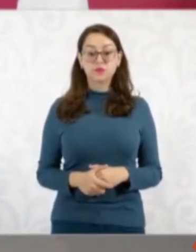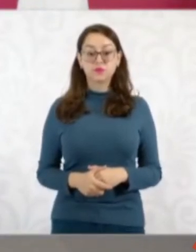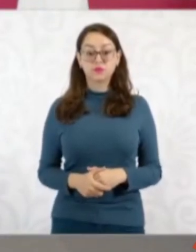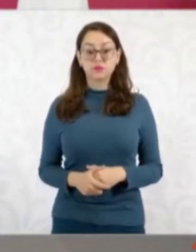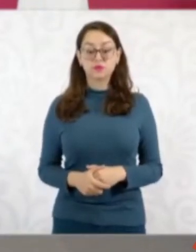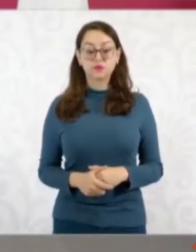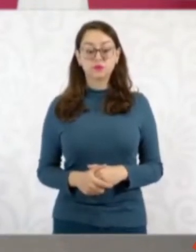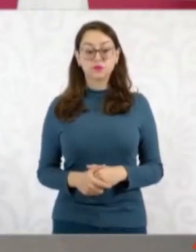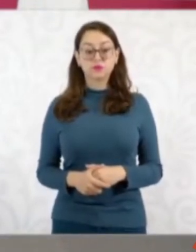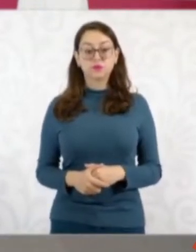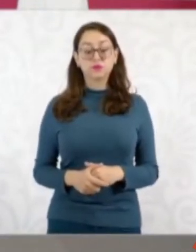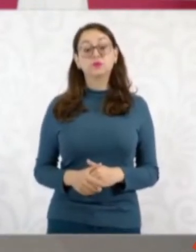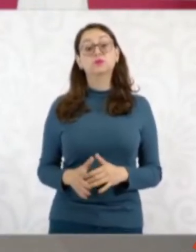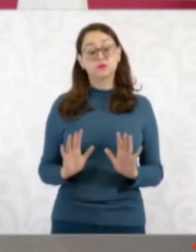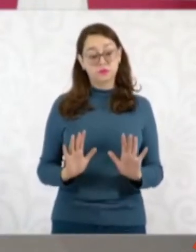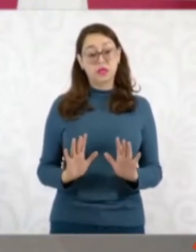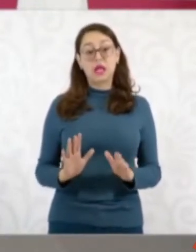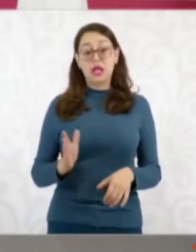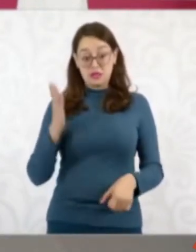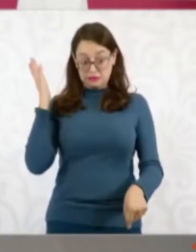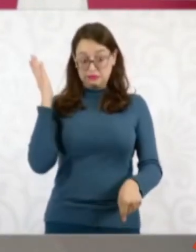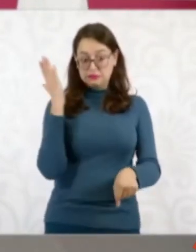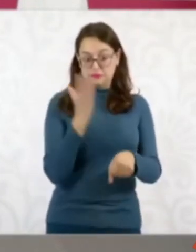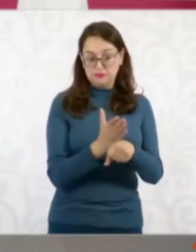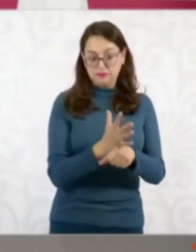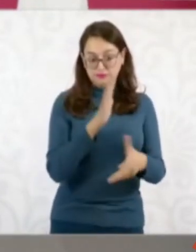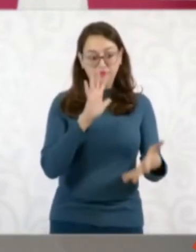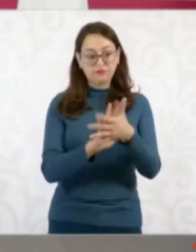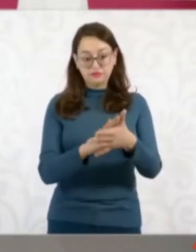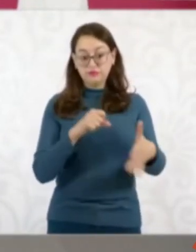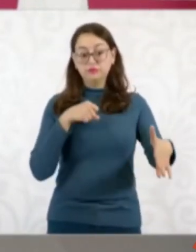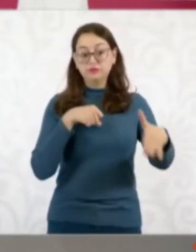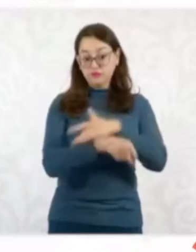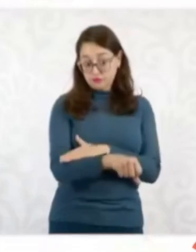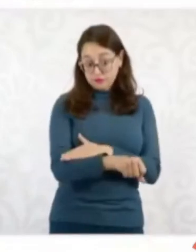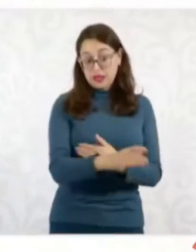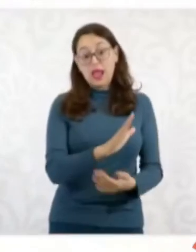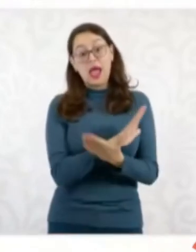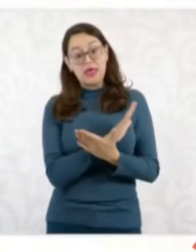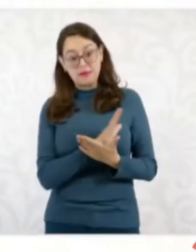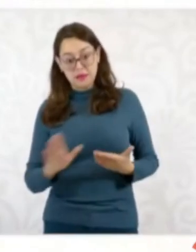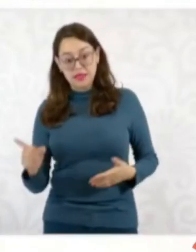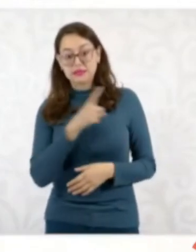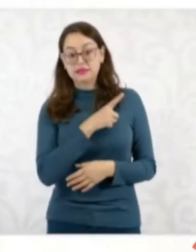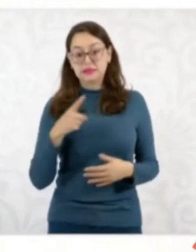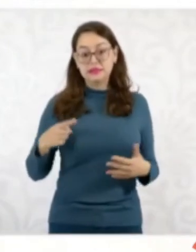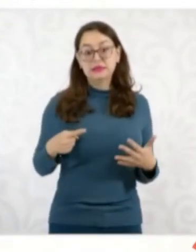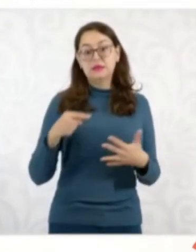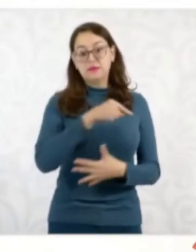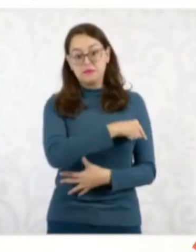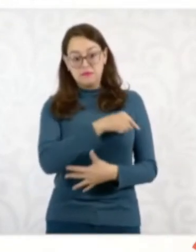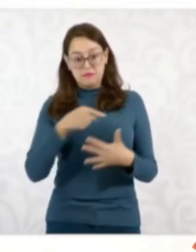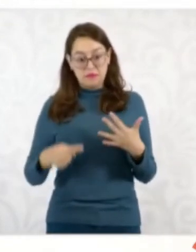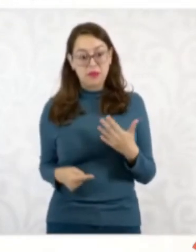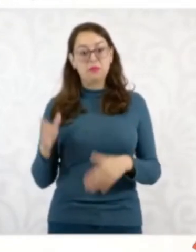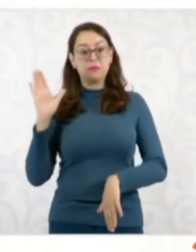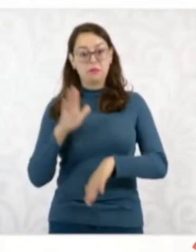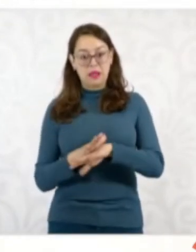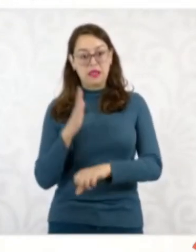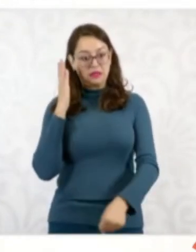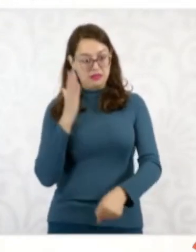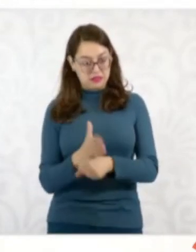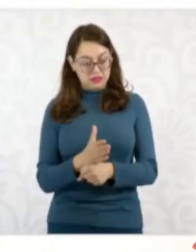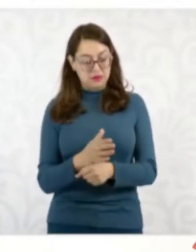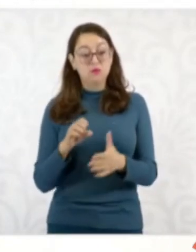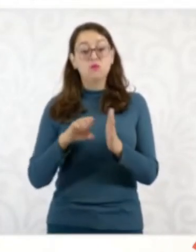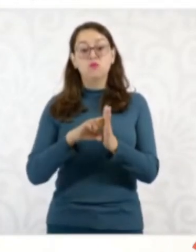Responsabilidades adicionales. Además de la pena privativa de libertad, la ley contempla sanciones adicionales como pérdida